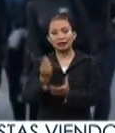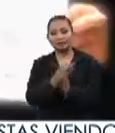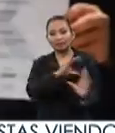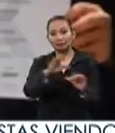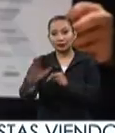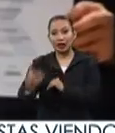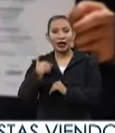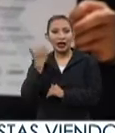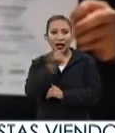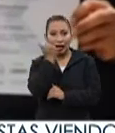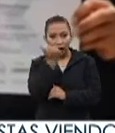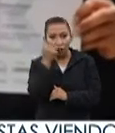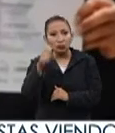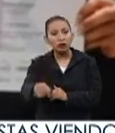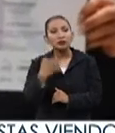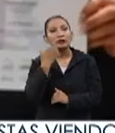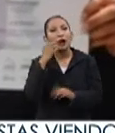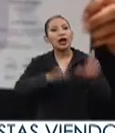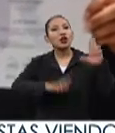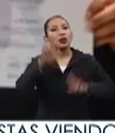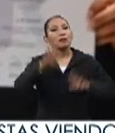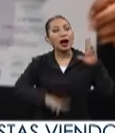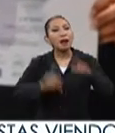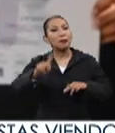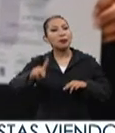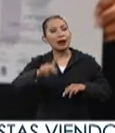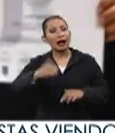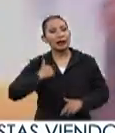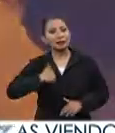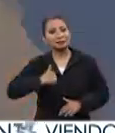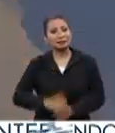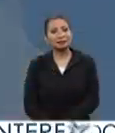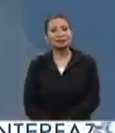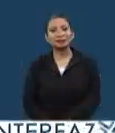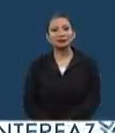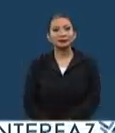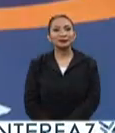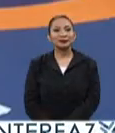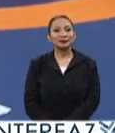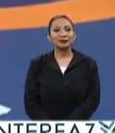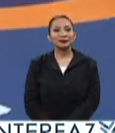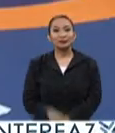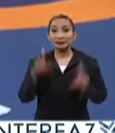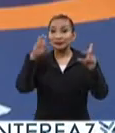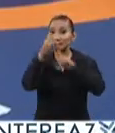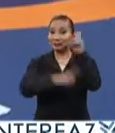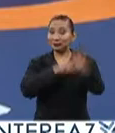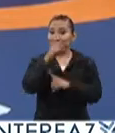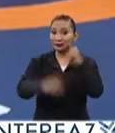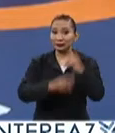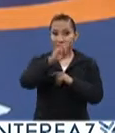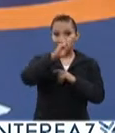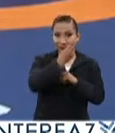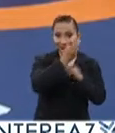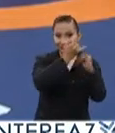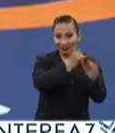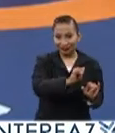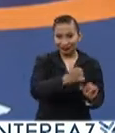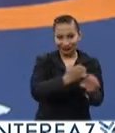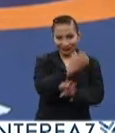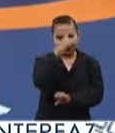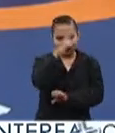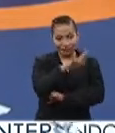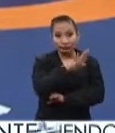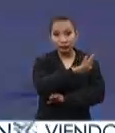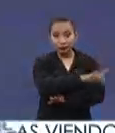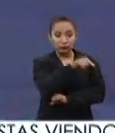capacitación de estudiantes de escuelas normales públicas en Canadá. Y en los deportes, la Universidad Autónoma del Estado